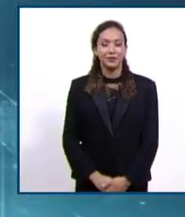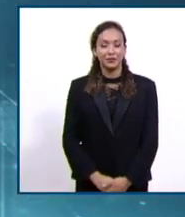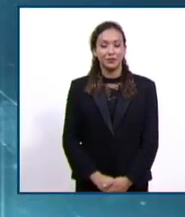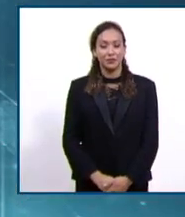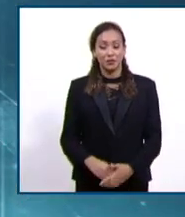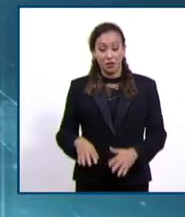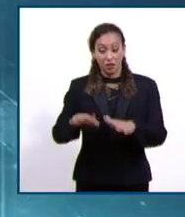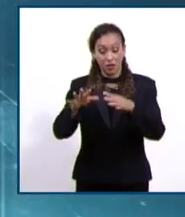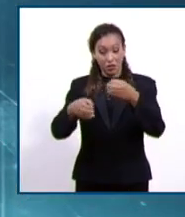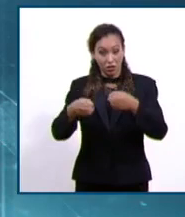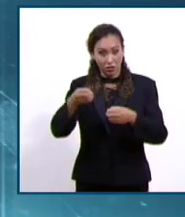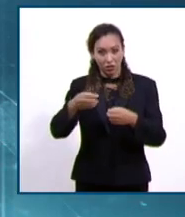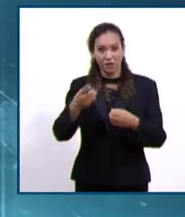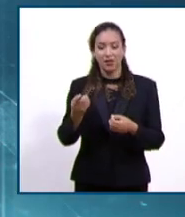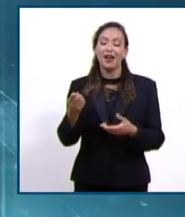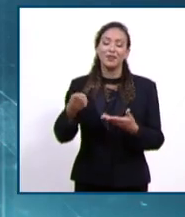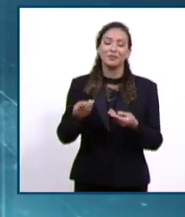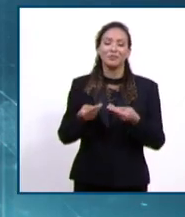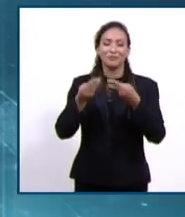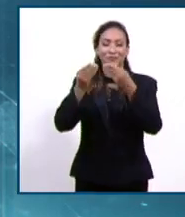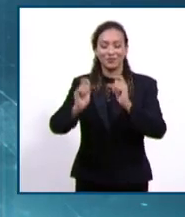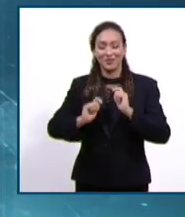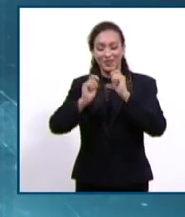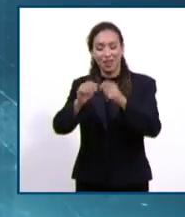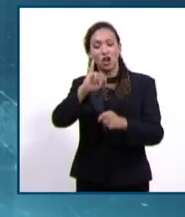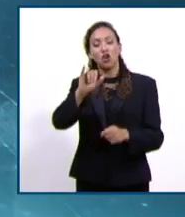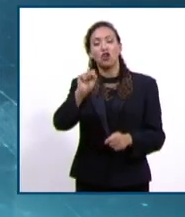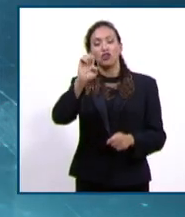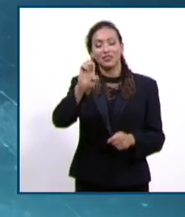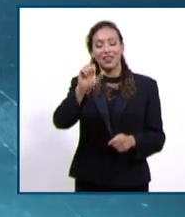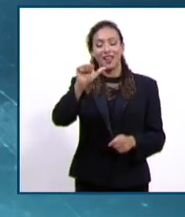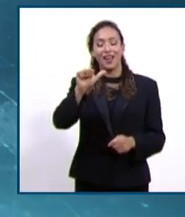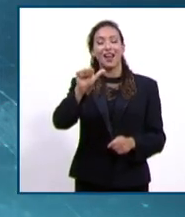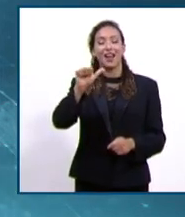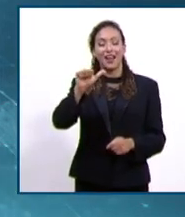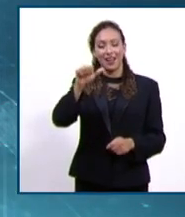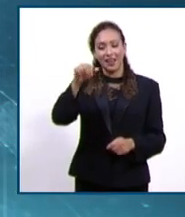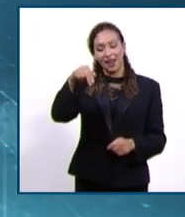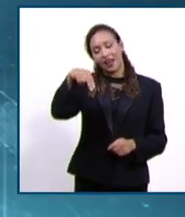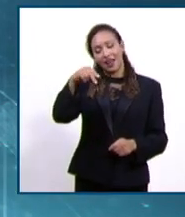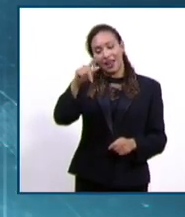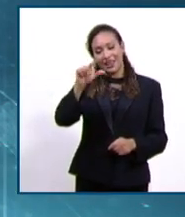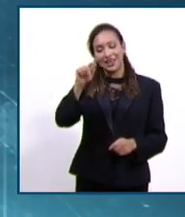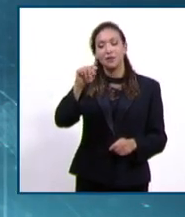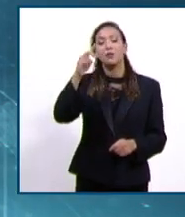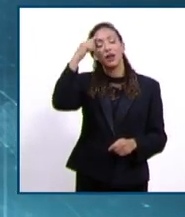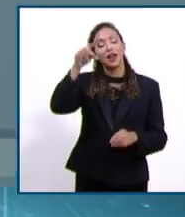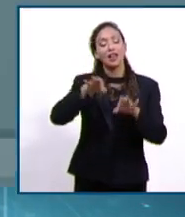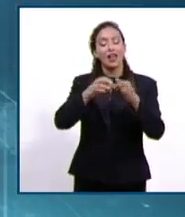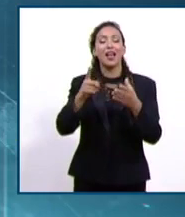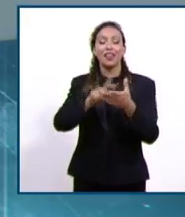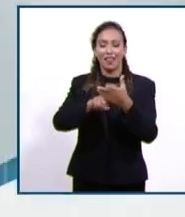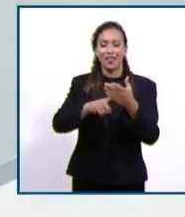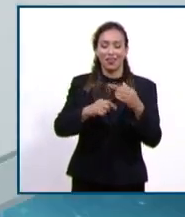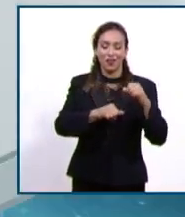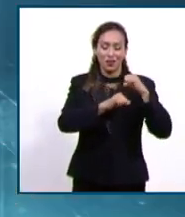La Corte designó a José Alfonso Montalvo Martínez como consejero de la Judicatura Federal.